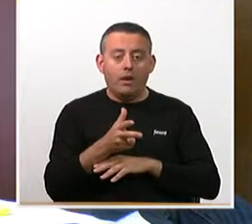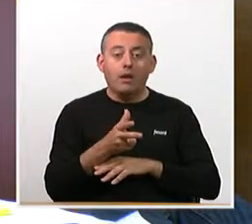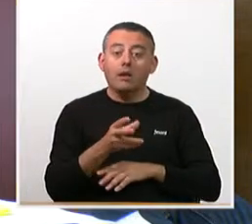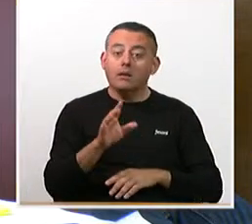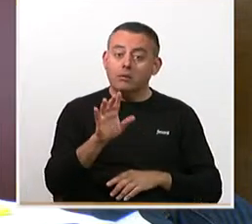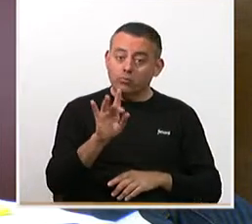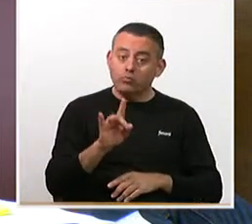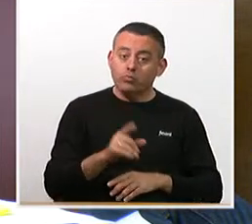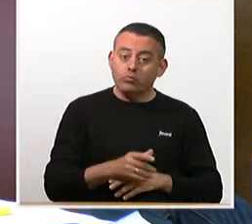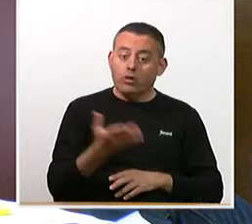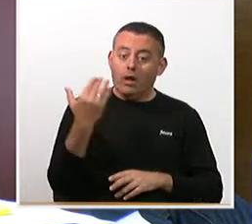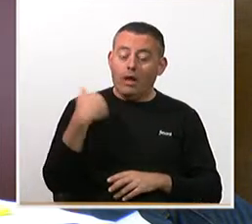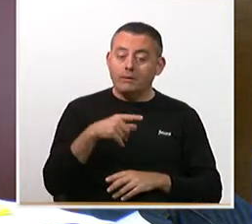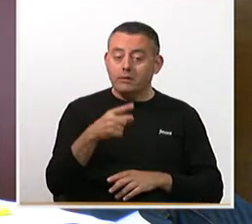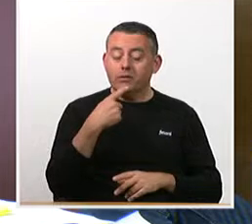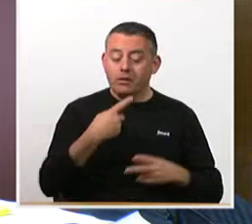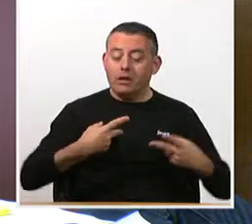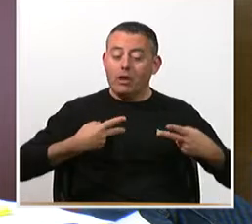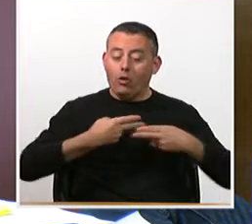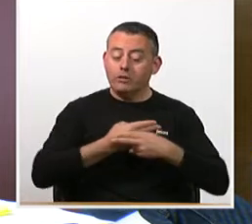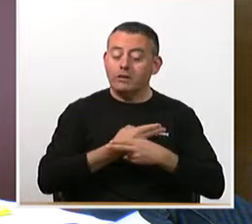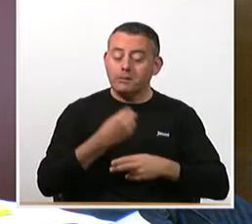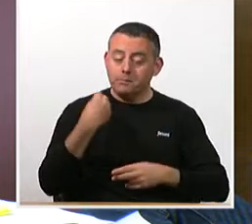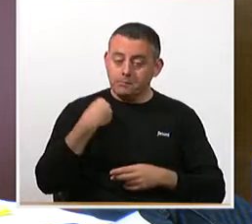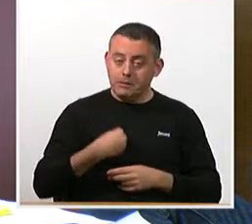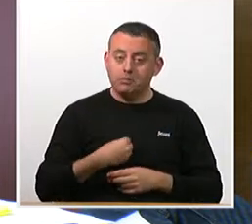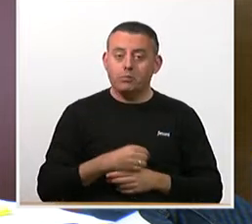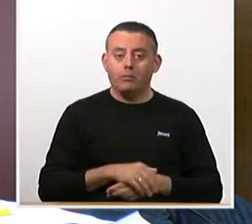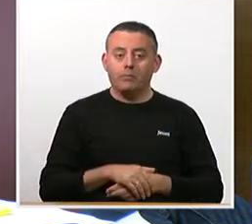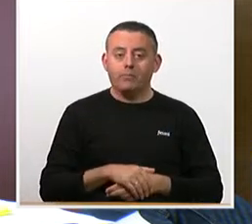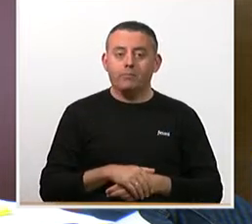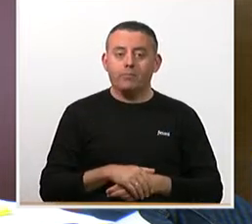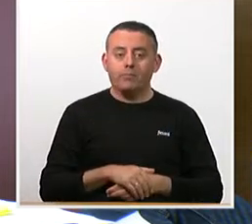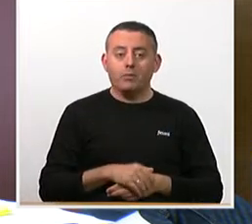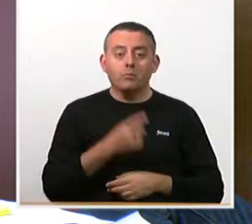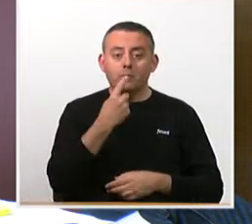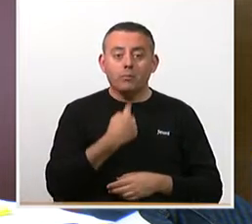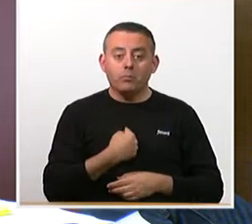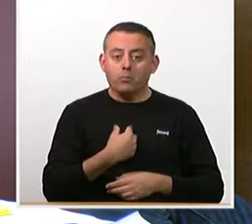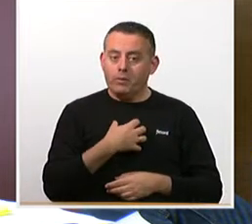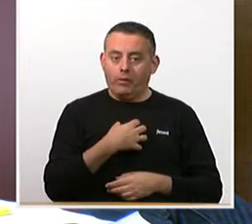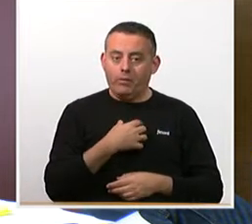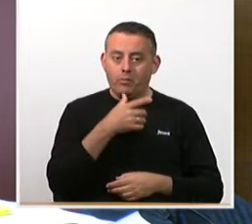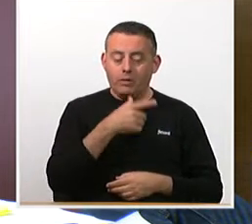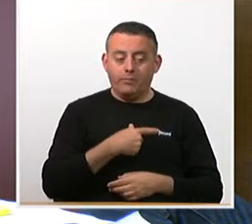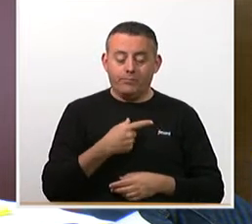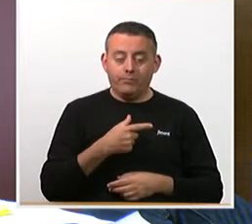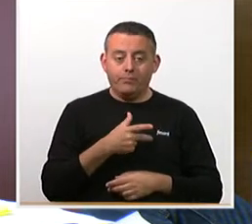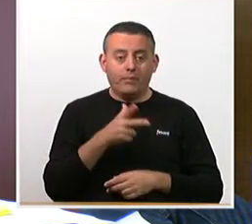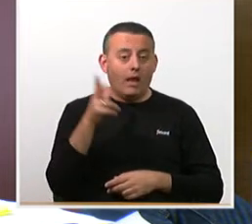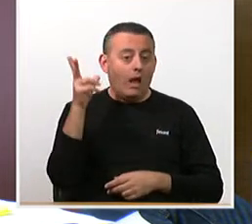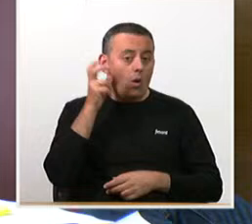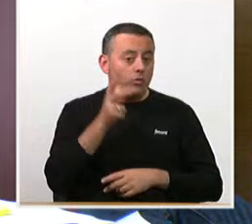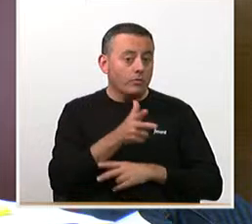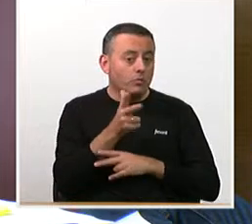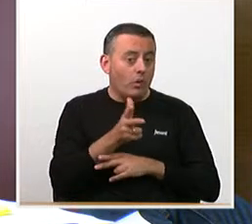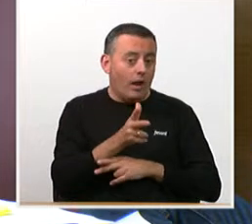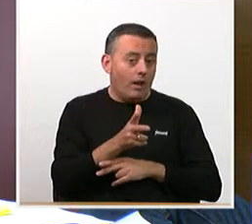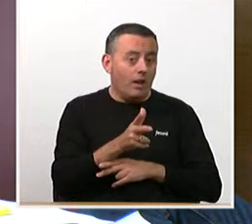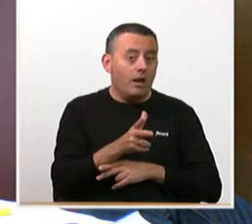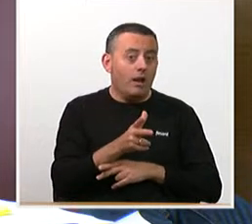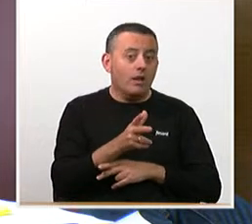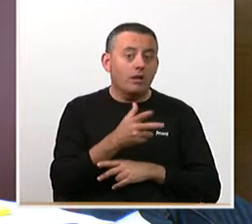las las los recortes en audiovisual Precisamente en audiovisual no me lo podrá decir porque hemos hemos aumentado un 5% en el sector audiovisual el